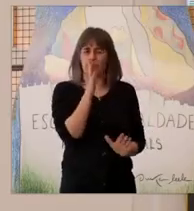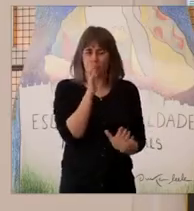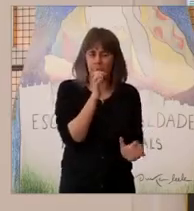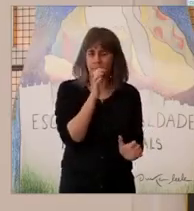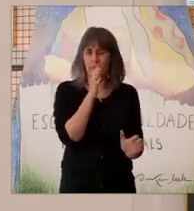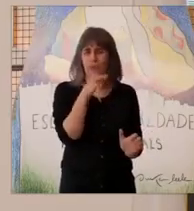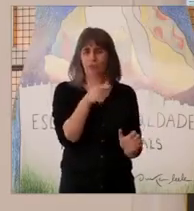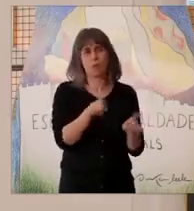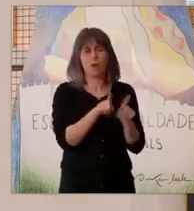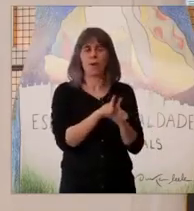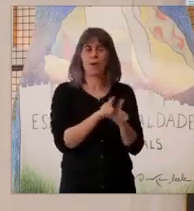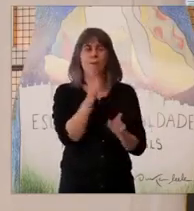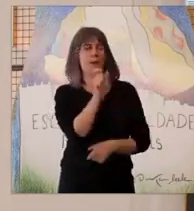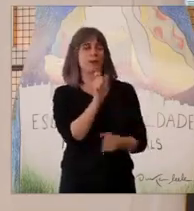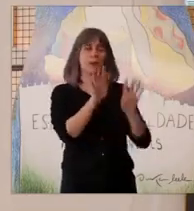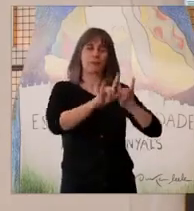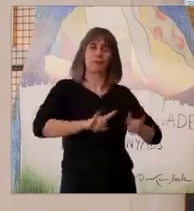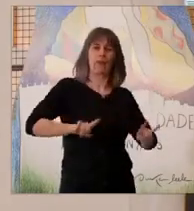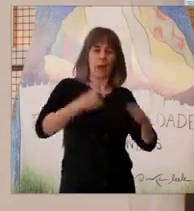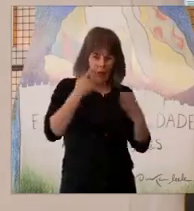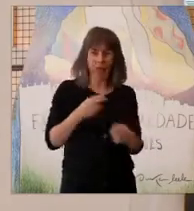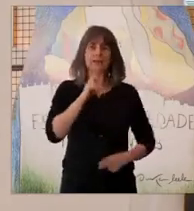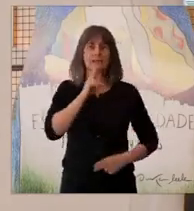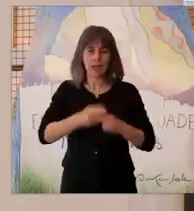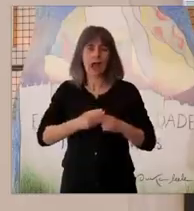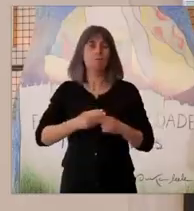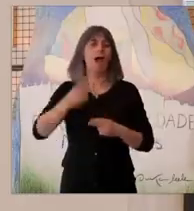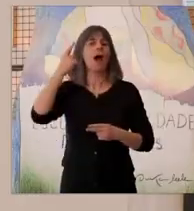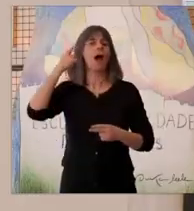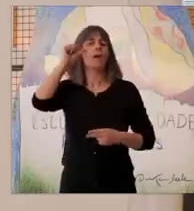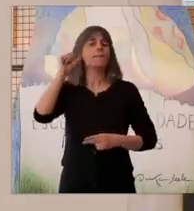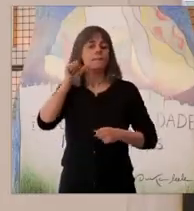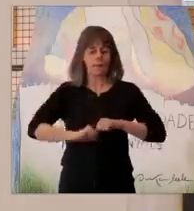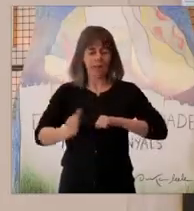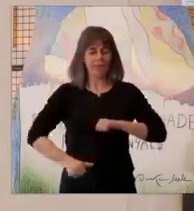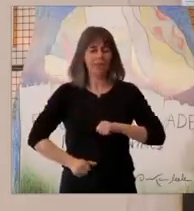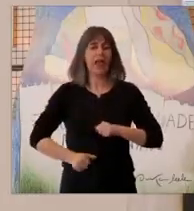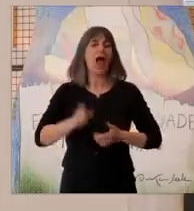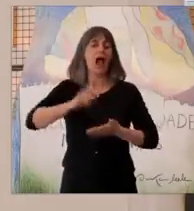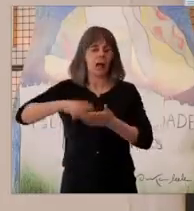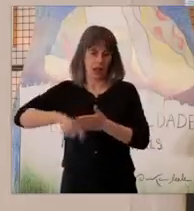son un eufemismo para el vientre de alquiler o sea para un mercado reproductivo de explotación reproductiva